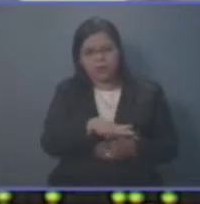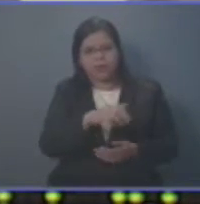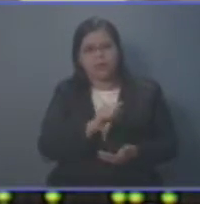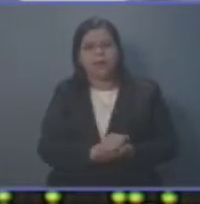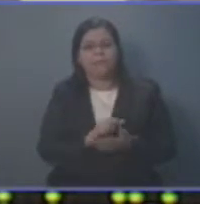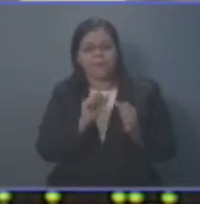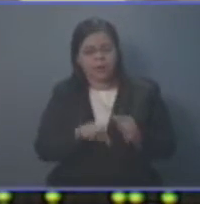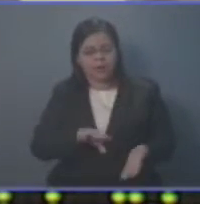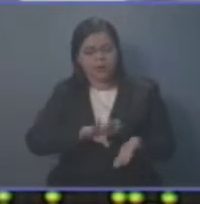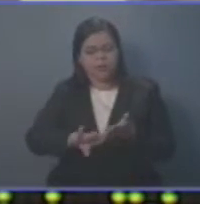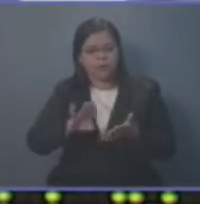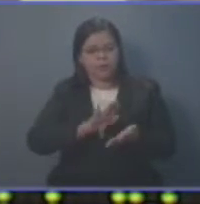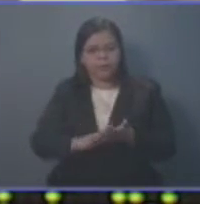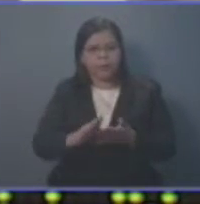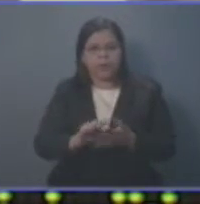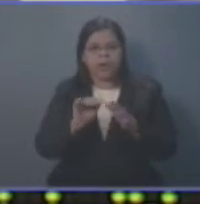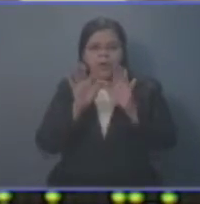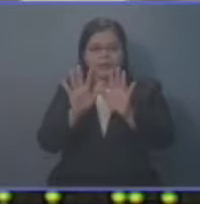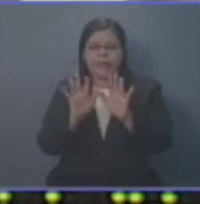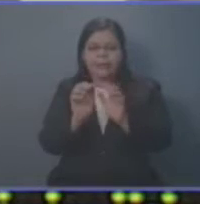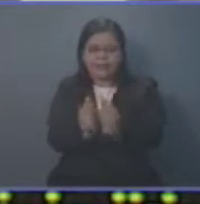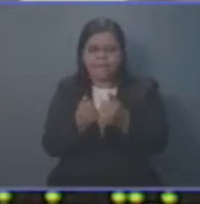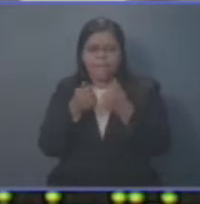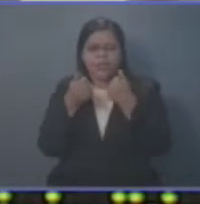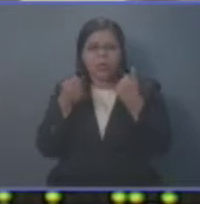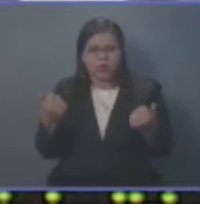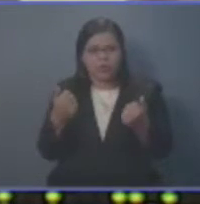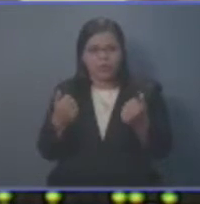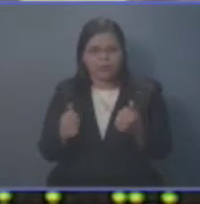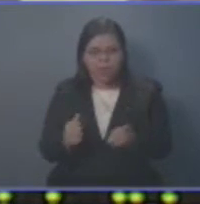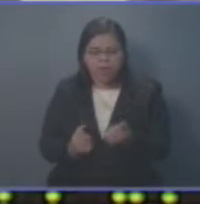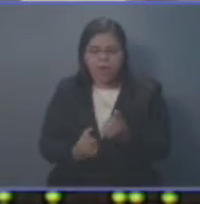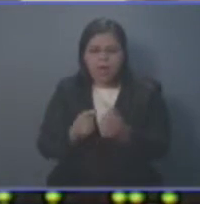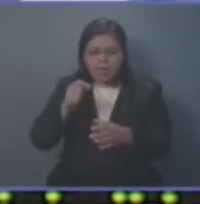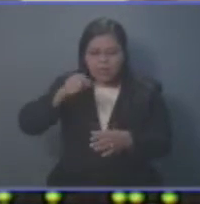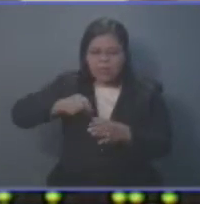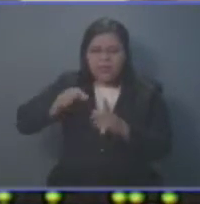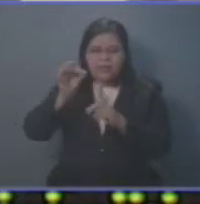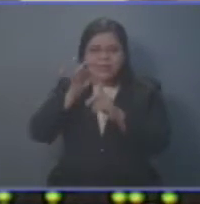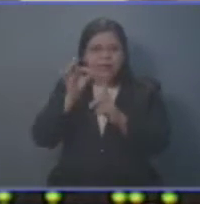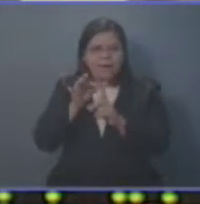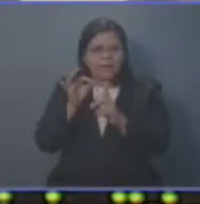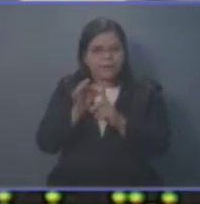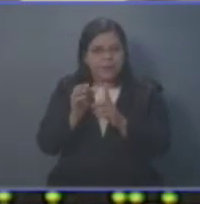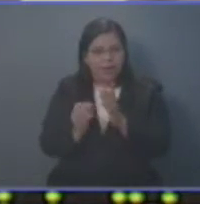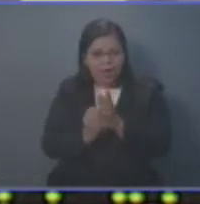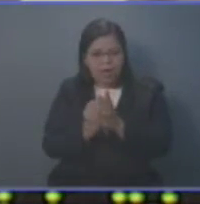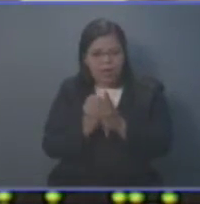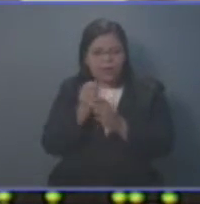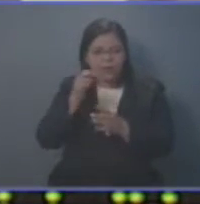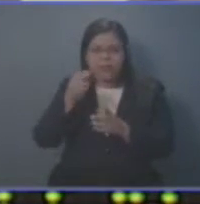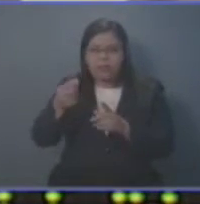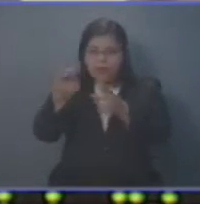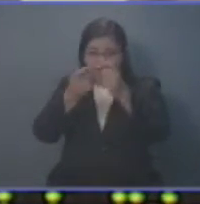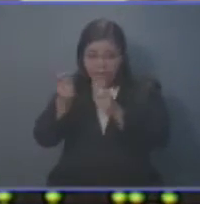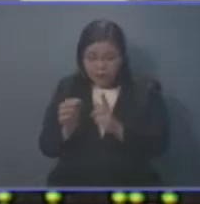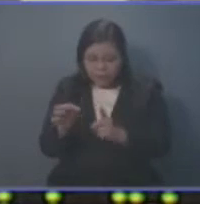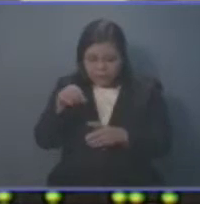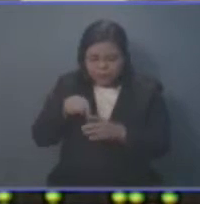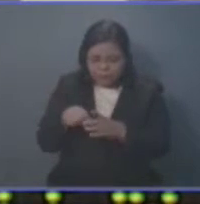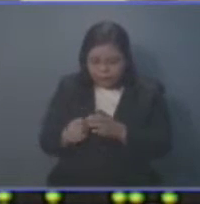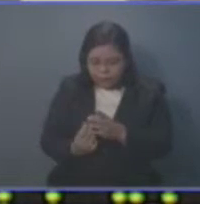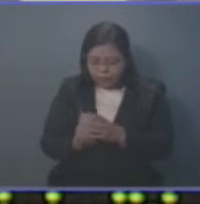para financiar la adquisición de 10 millones de plantas de café y de esa manera resolver de manera parcial